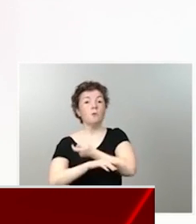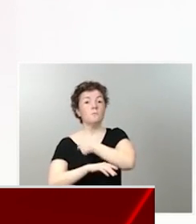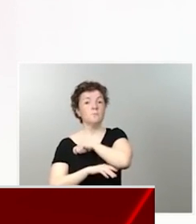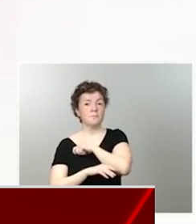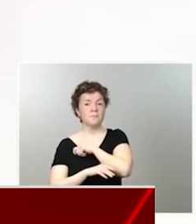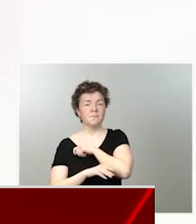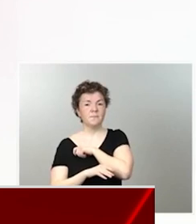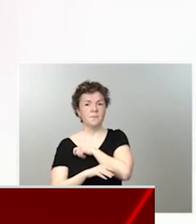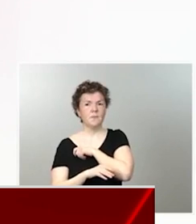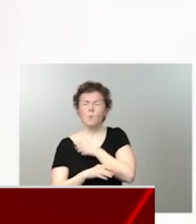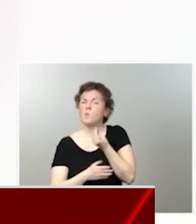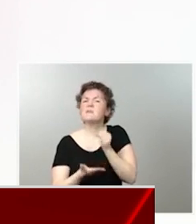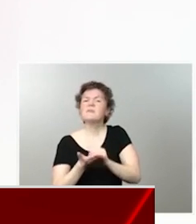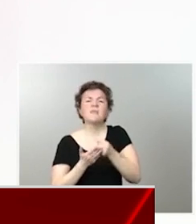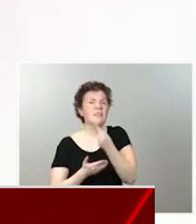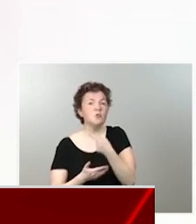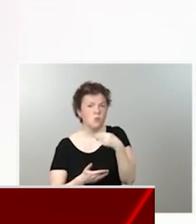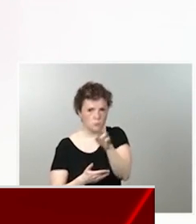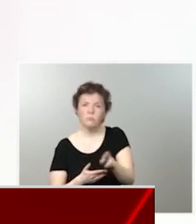El sacar el dinero del banco,